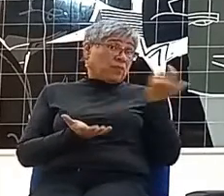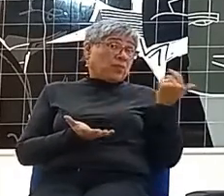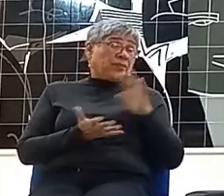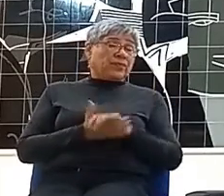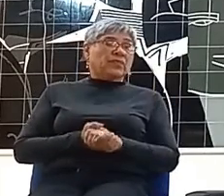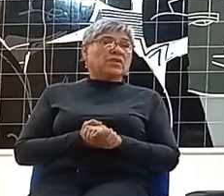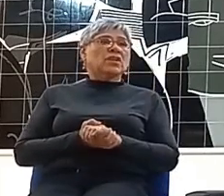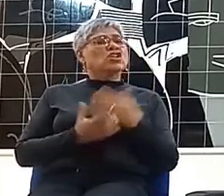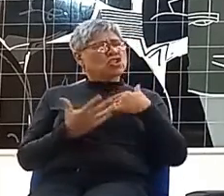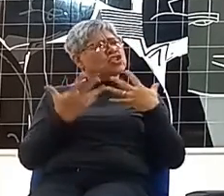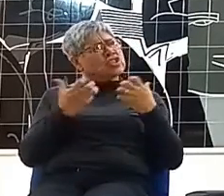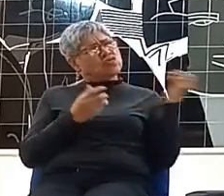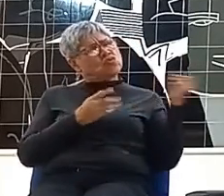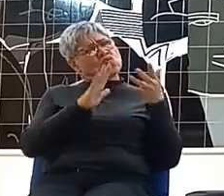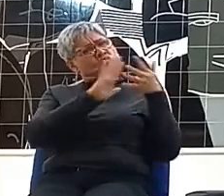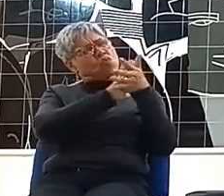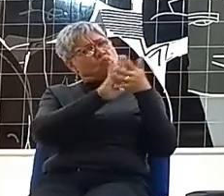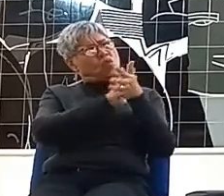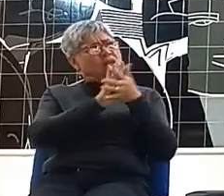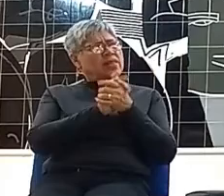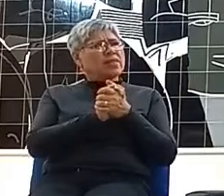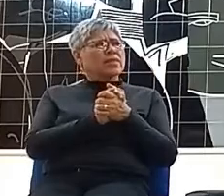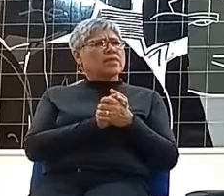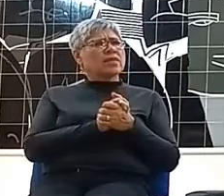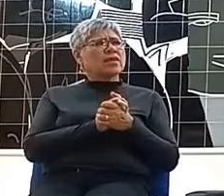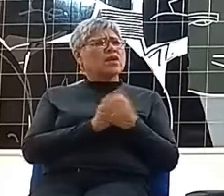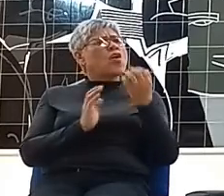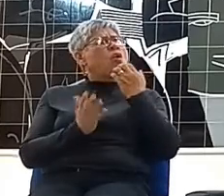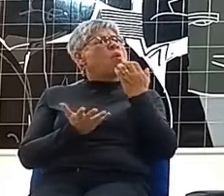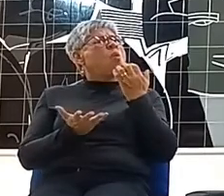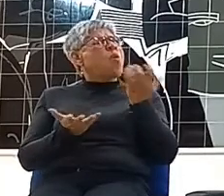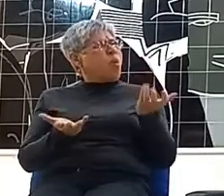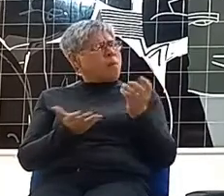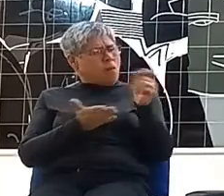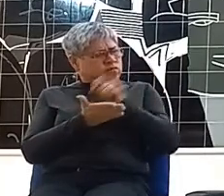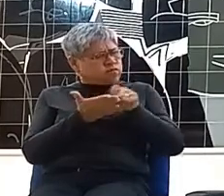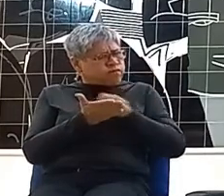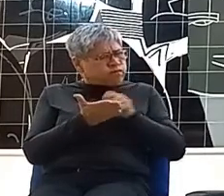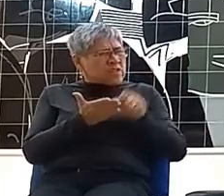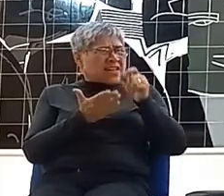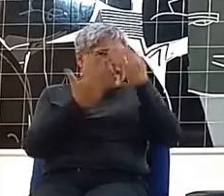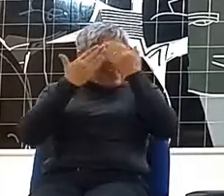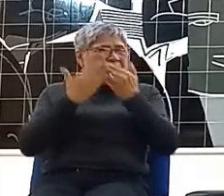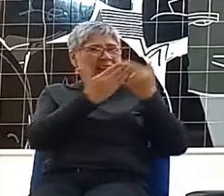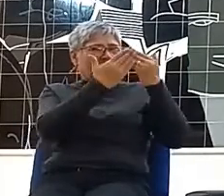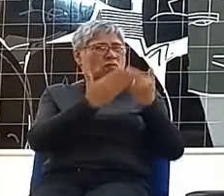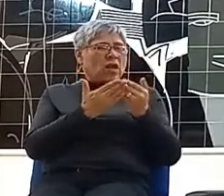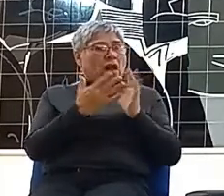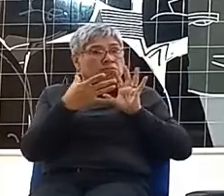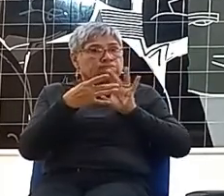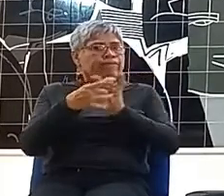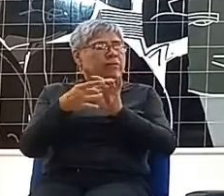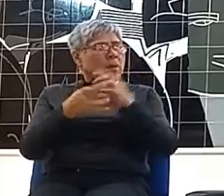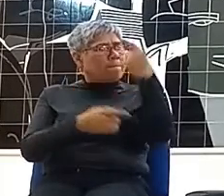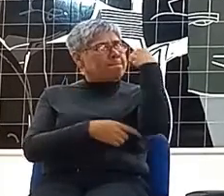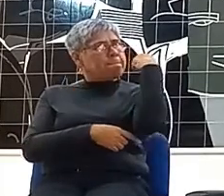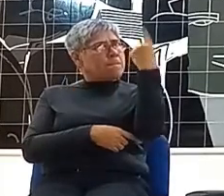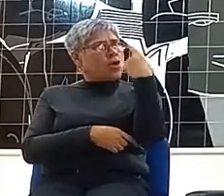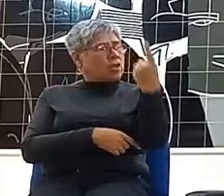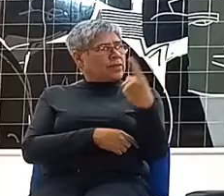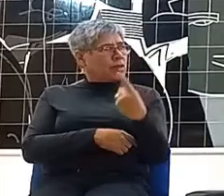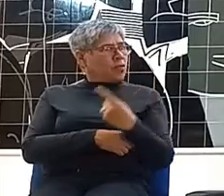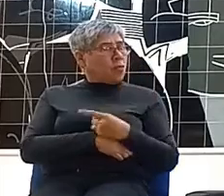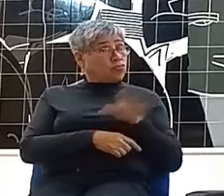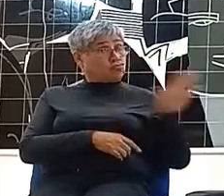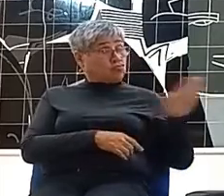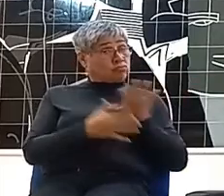y me gustaría que nos hablaras un poco de eso, de ese ejercicio intelectual que está ligado con unos compromisos políticos, es decir,